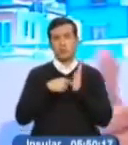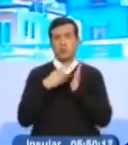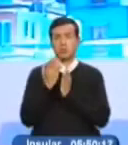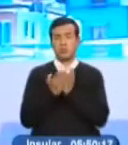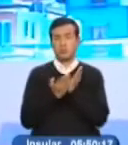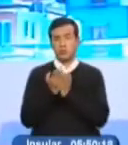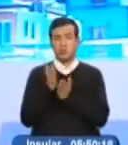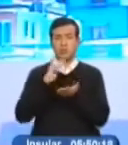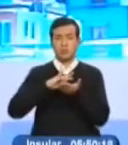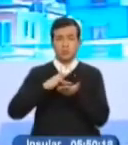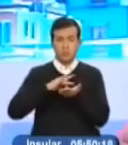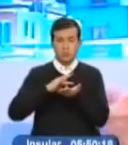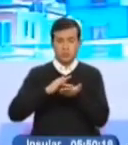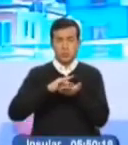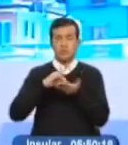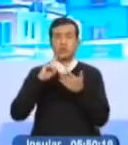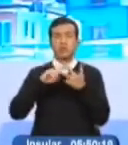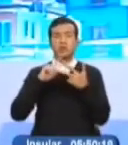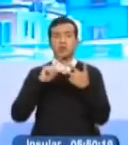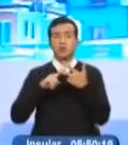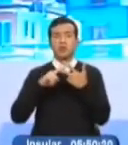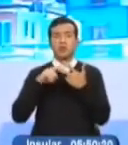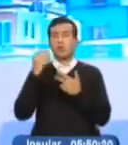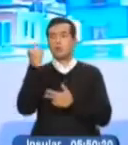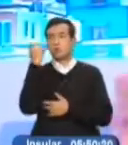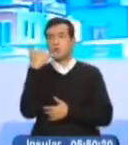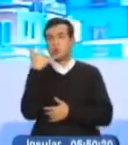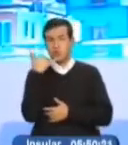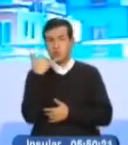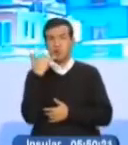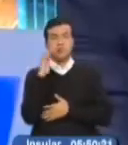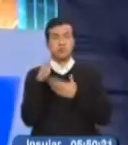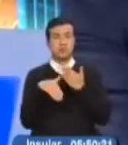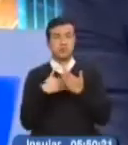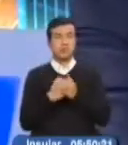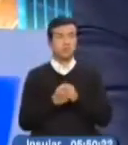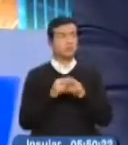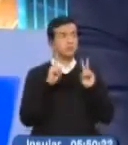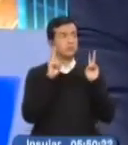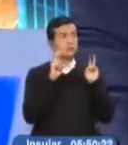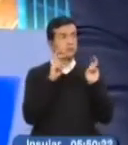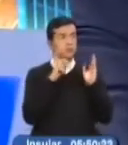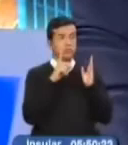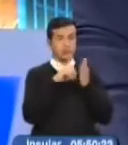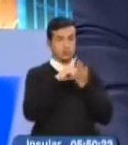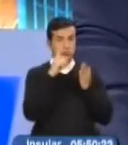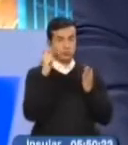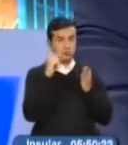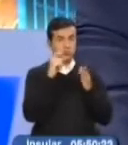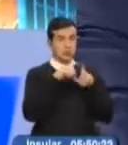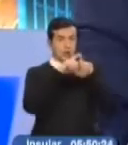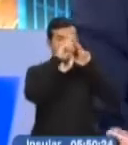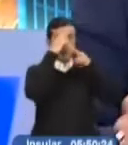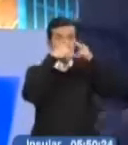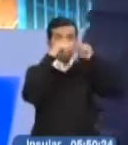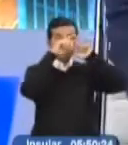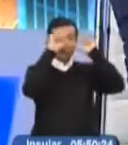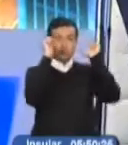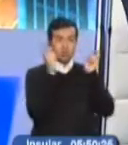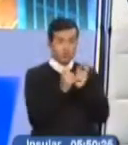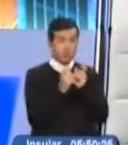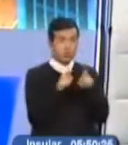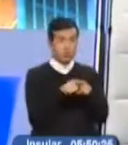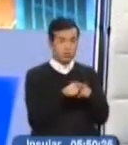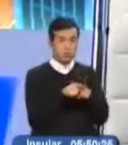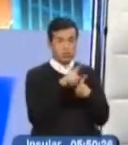de farmacias populares, las recargas telefónicas. ¿Y para el tema de finanzas populares también funciona esto, considerando las cooperativas